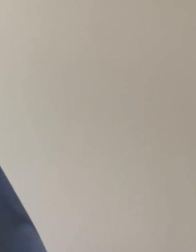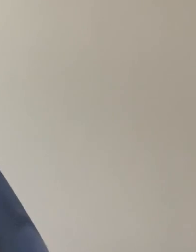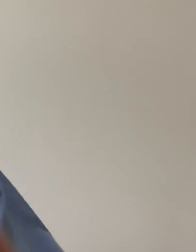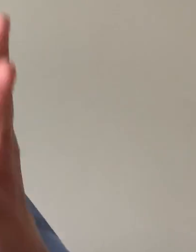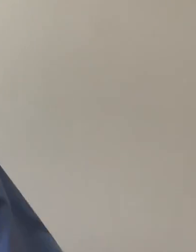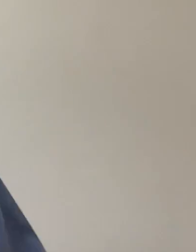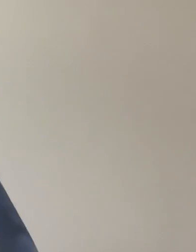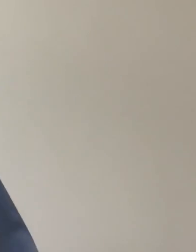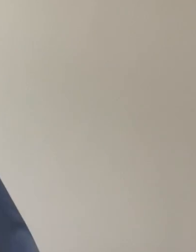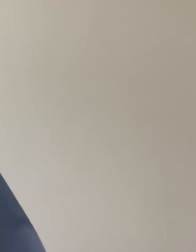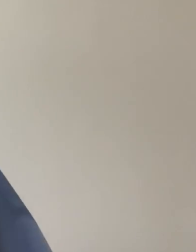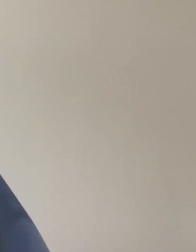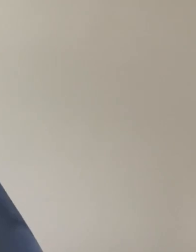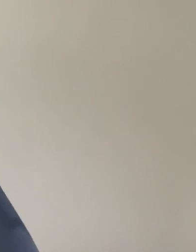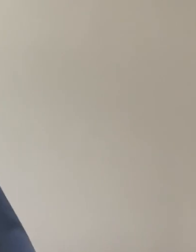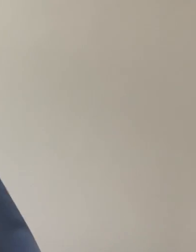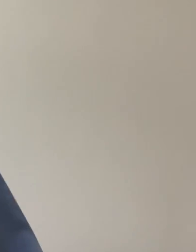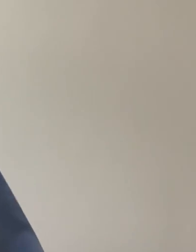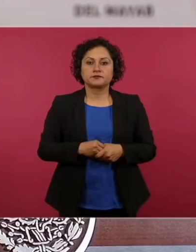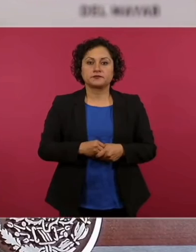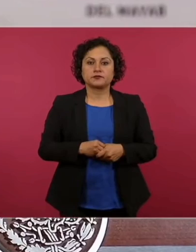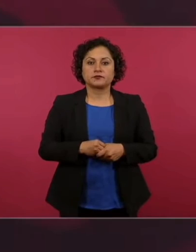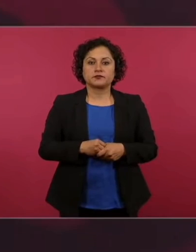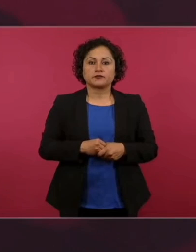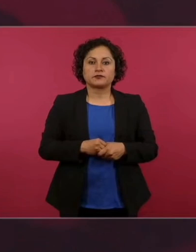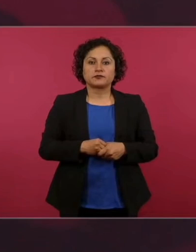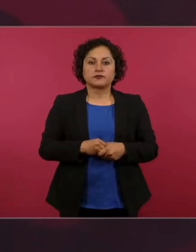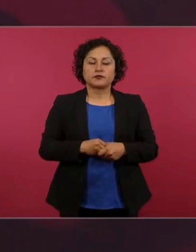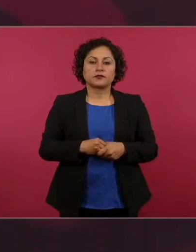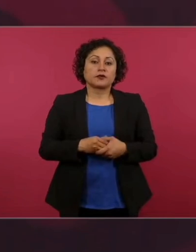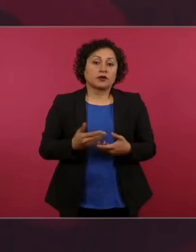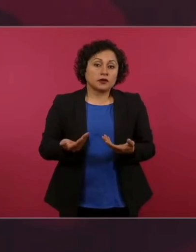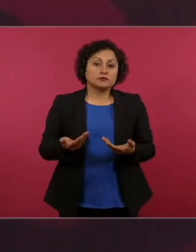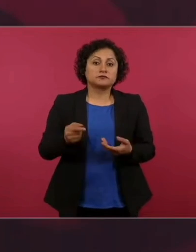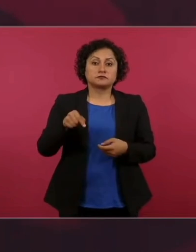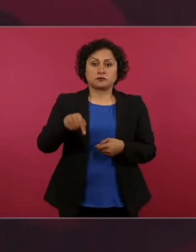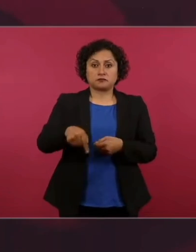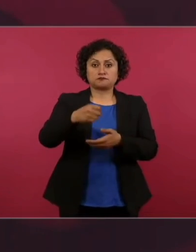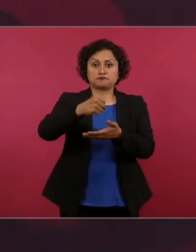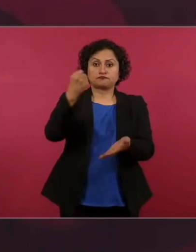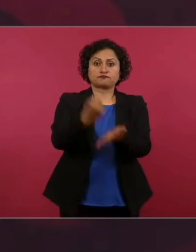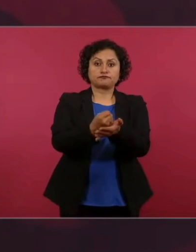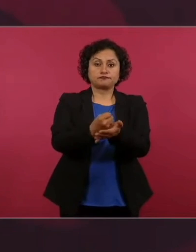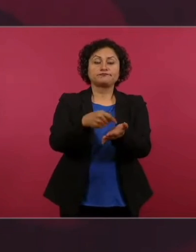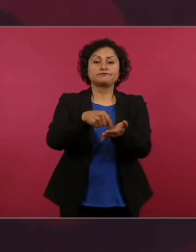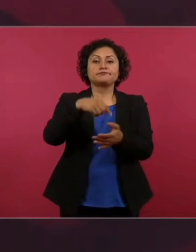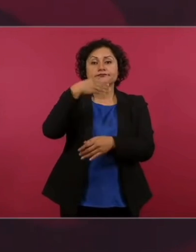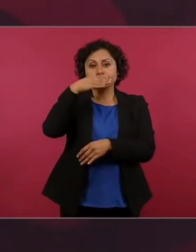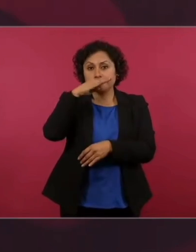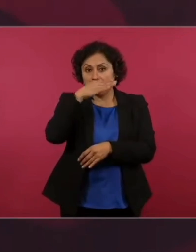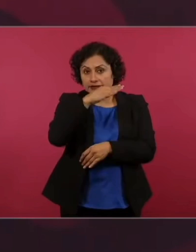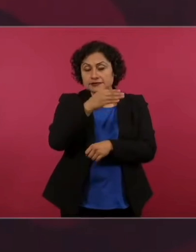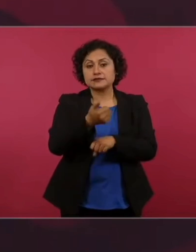PRI, pero que ya había abandonado sus banderas históricas. Hoy se puede decir que las banderas históricas del PRI, nacionalistas y de izquierda,